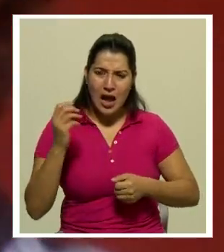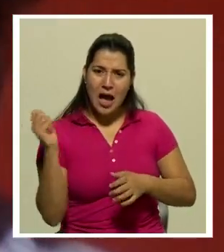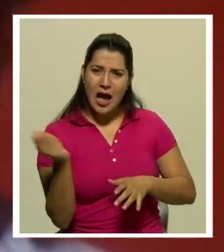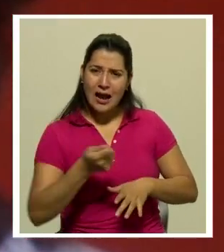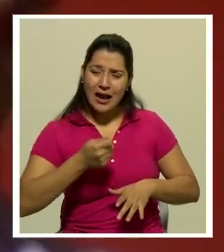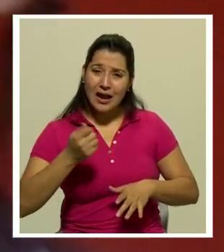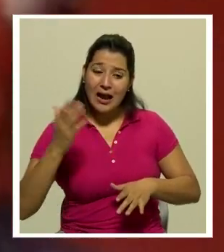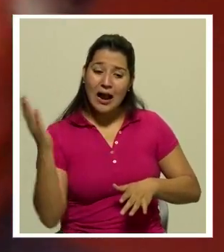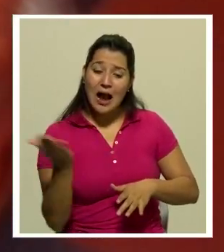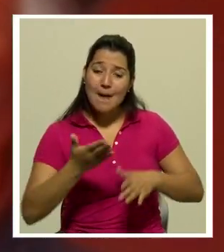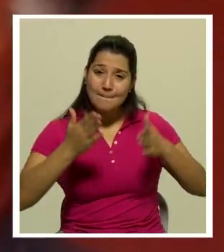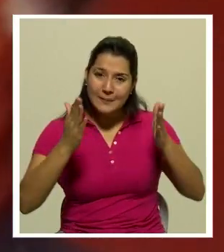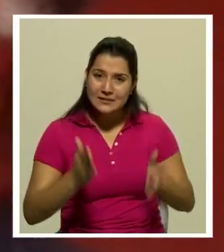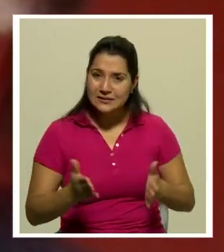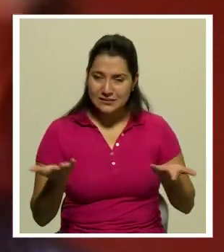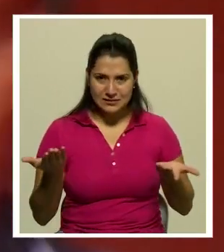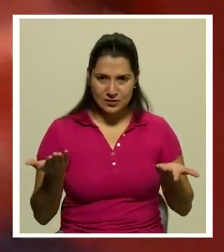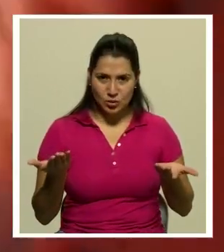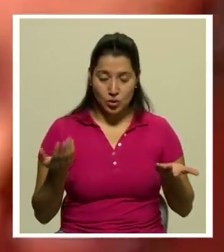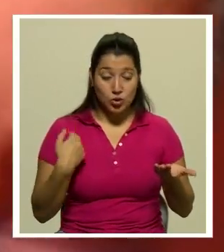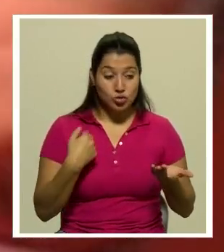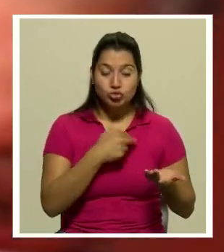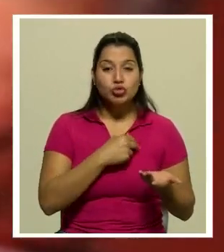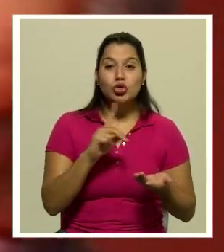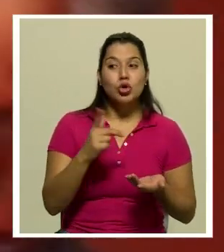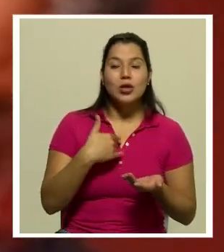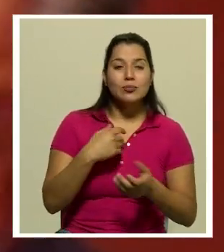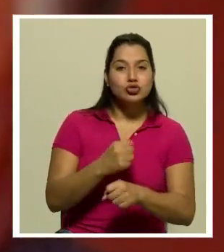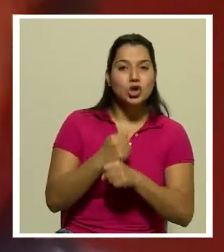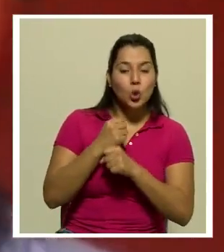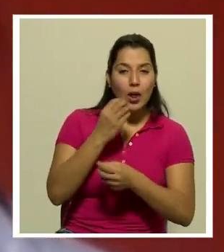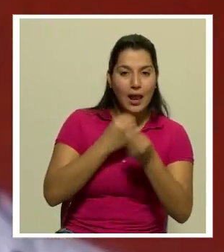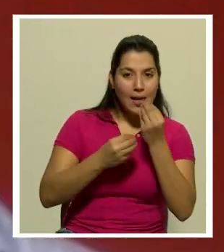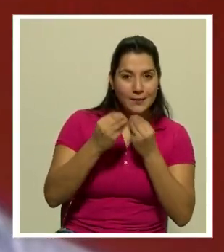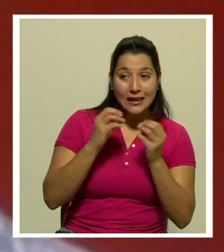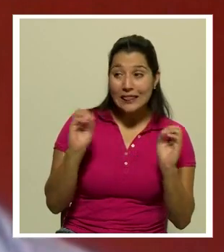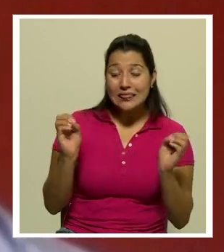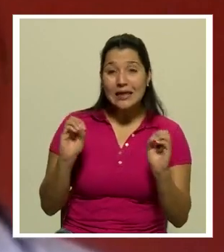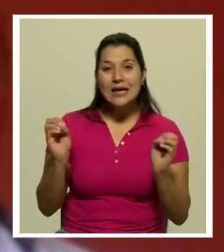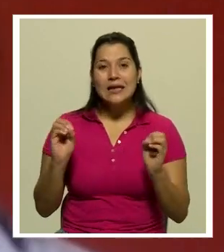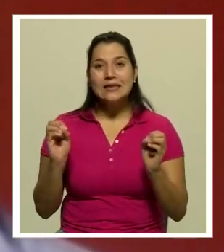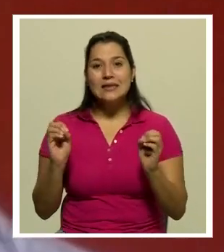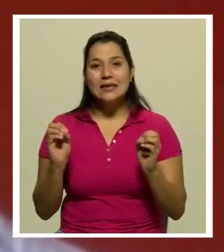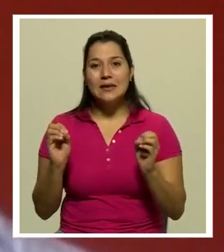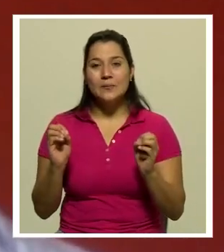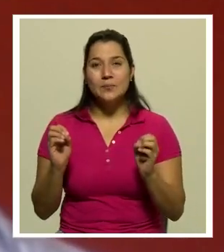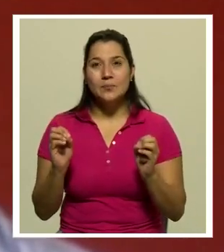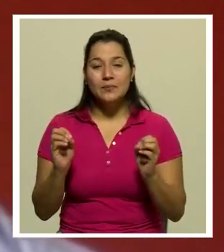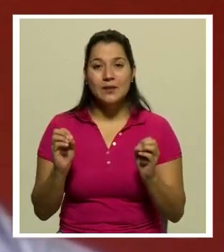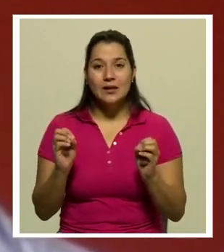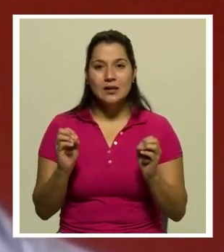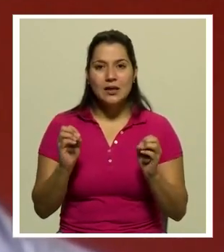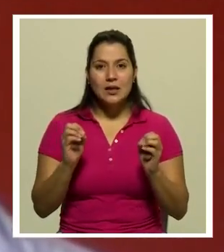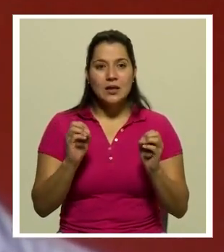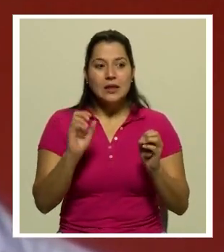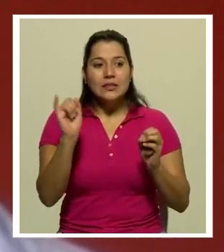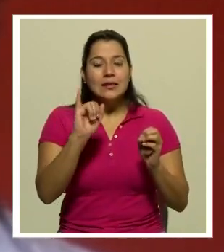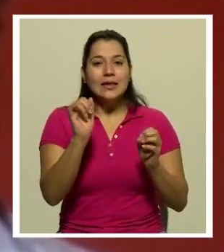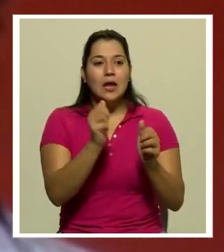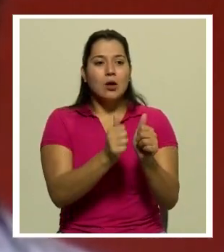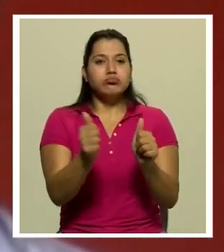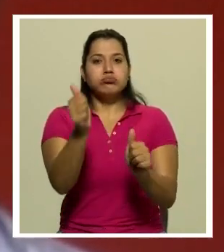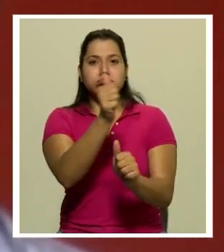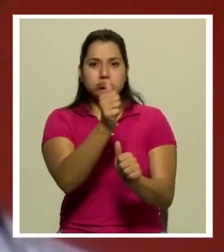de que no tenemos ni la seguridad alimentaria ni la soberanía alimentaria hoy día, y el